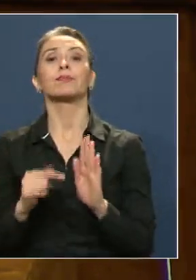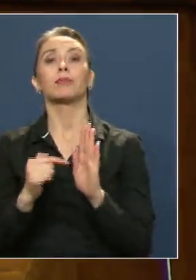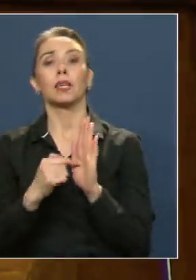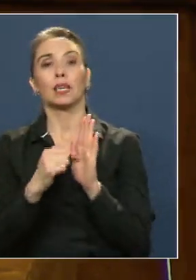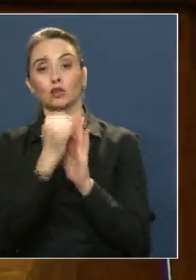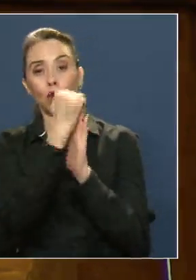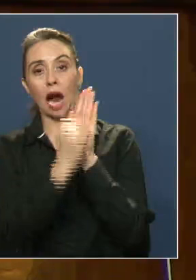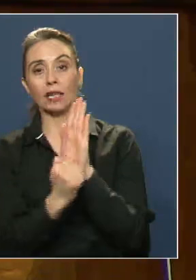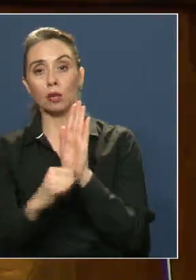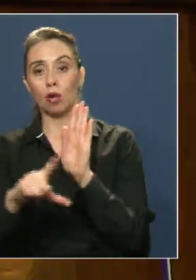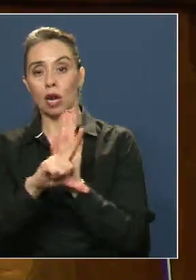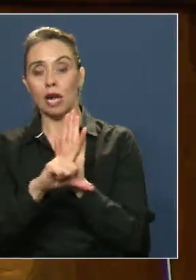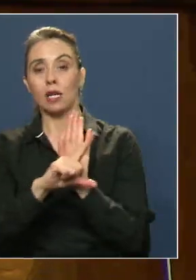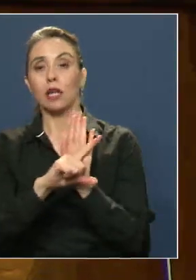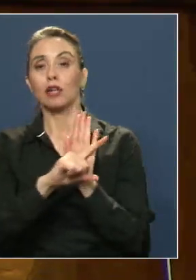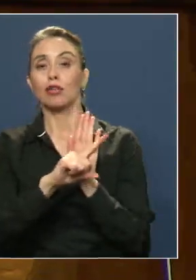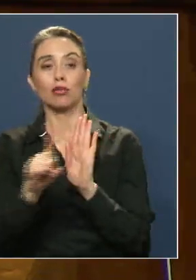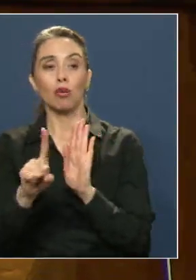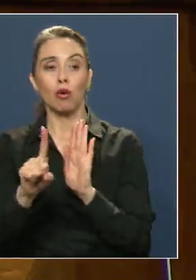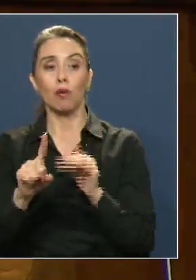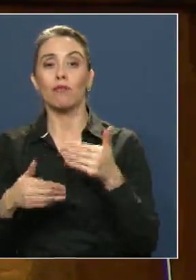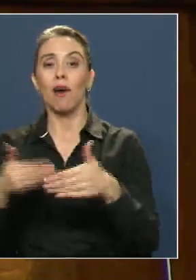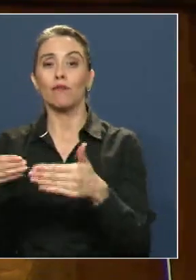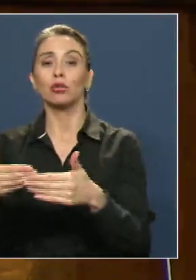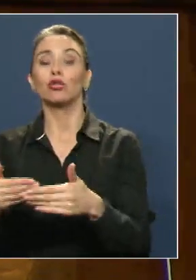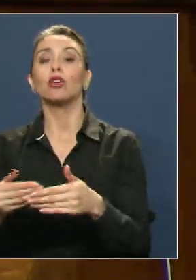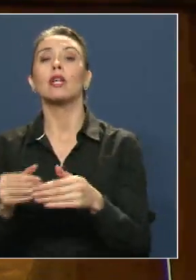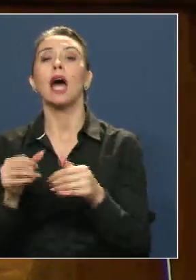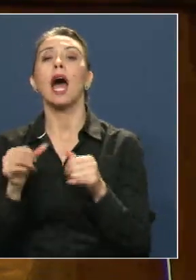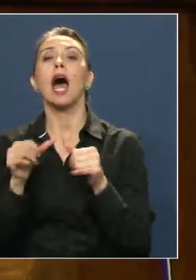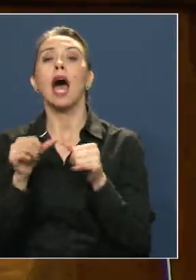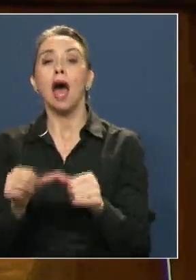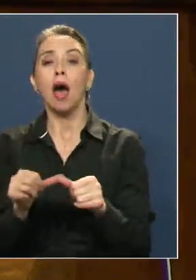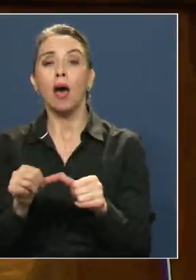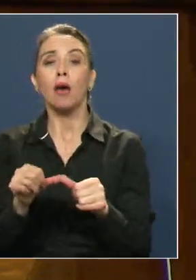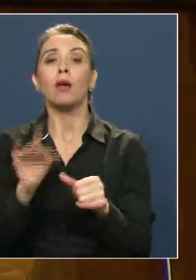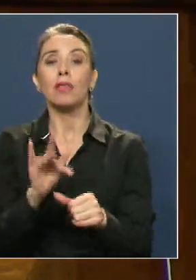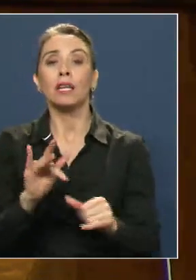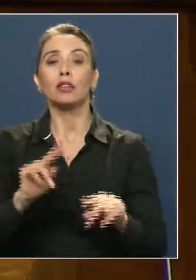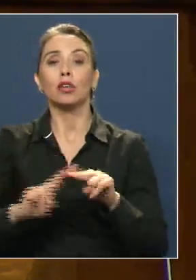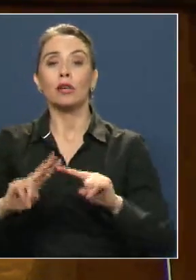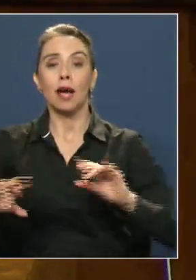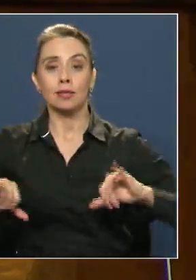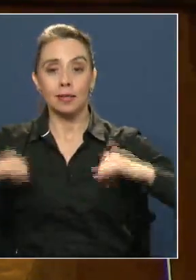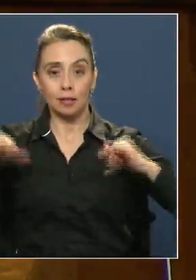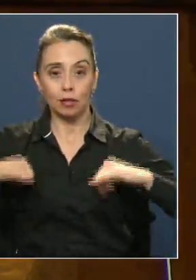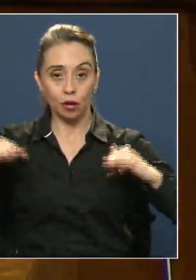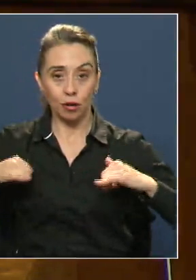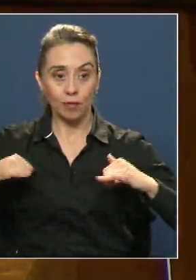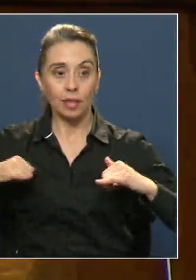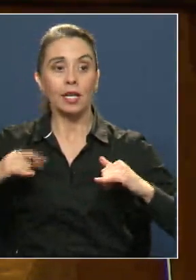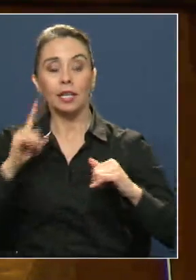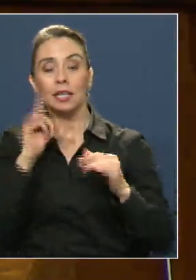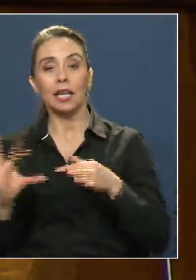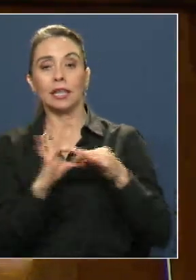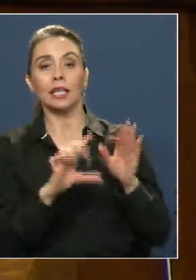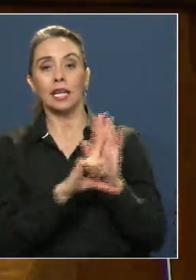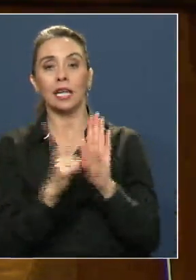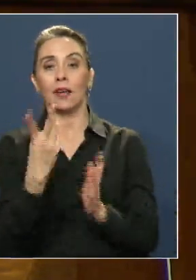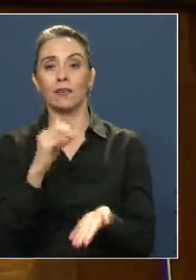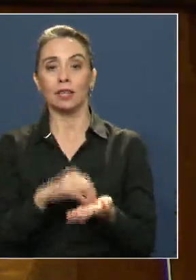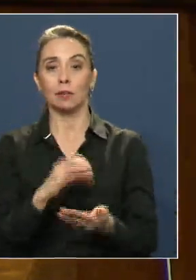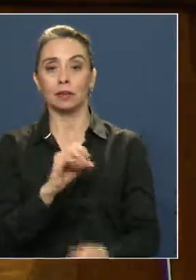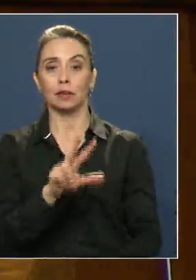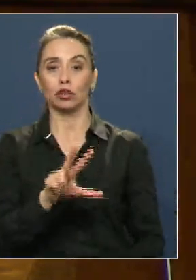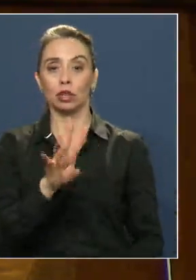esta ley no tendrán aplicación respecto de los delitos perpetrados por adolescentes, sujetos a la ley número